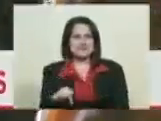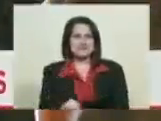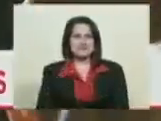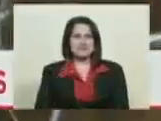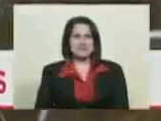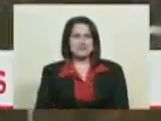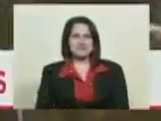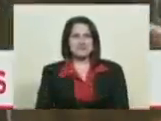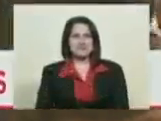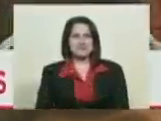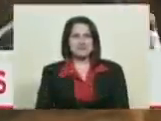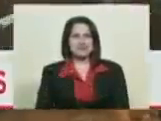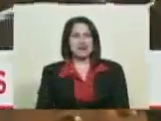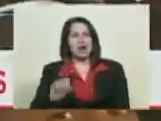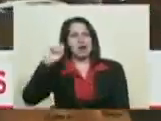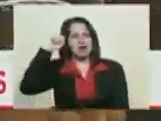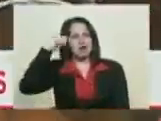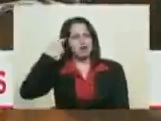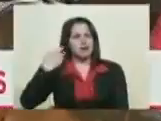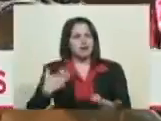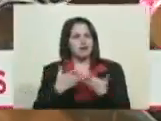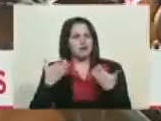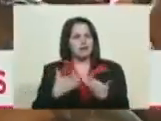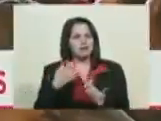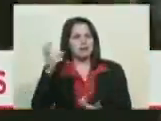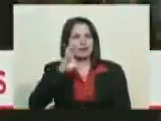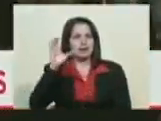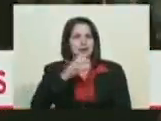yo recuerdo tantas cosas de las luchas de Caracas,